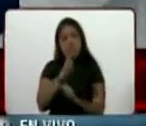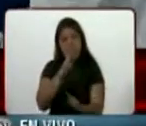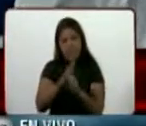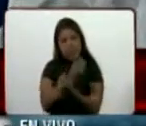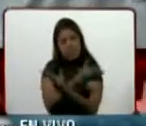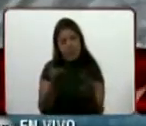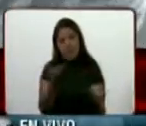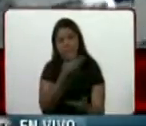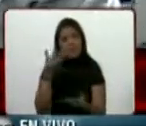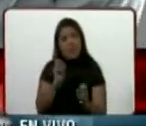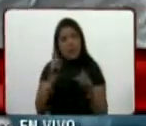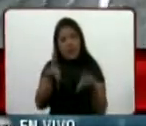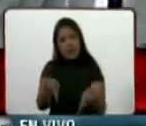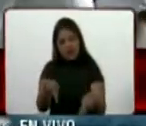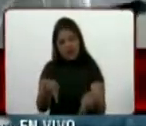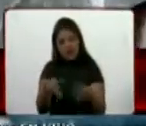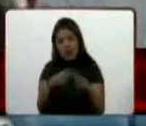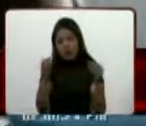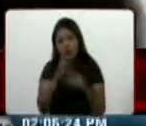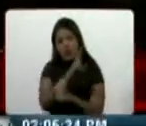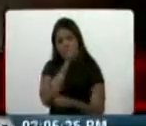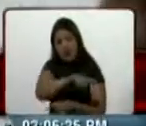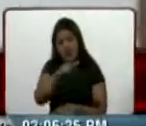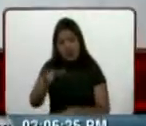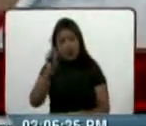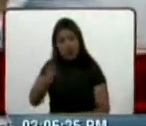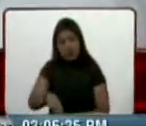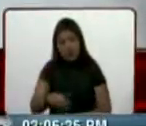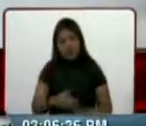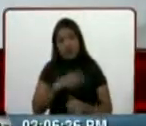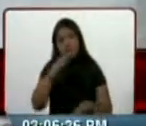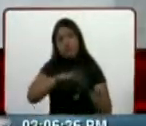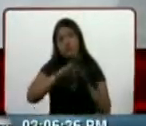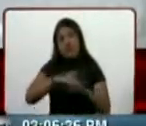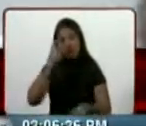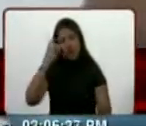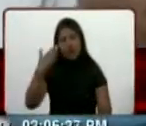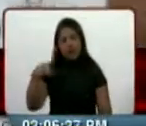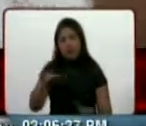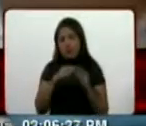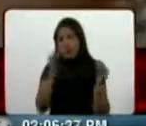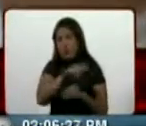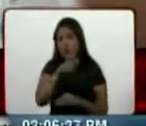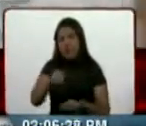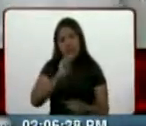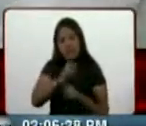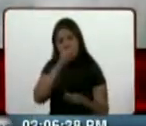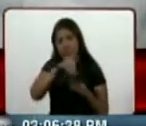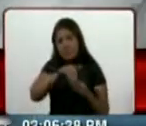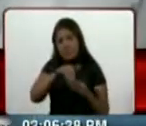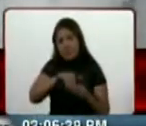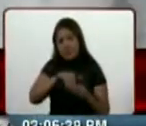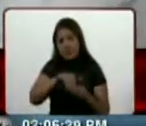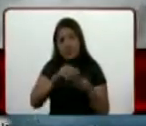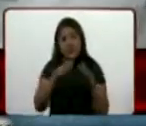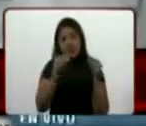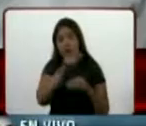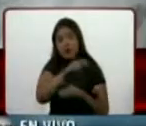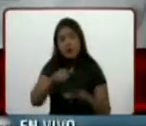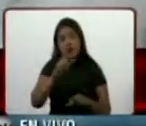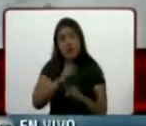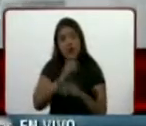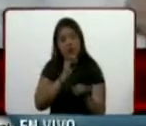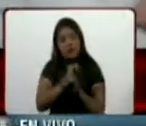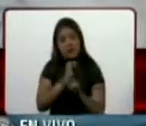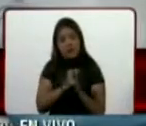mayor posibilidad a los ciudadanos. Nicolás Maduro también llamó el día de ayer a que todas las personas participen, aquellas personas que se encuentran en tal vez en